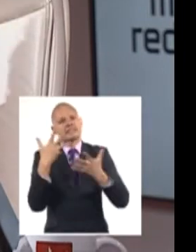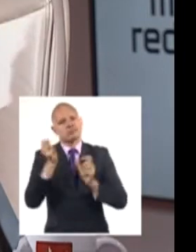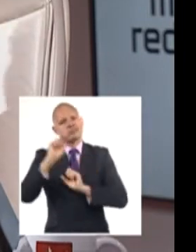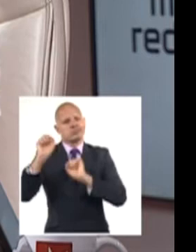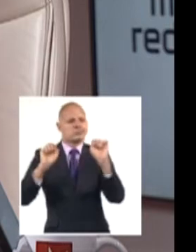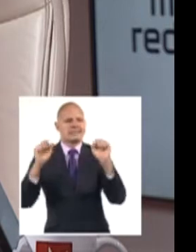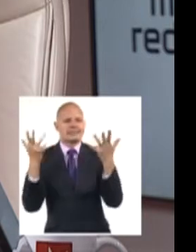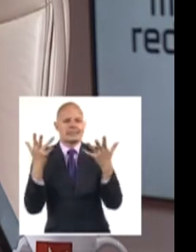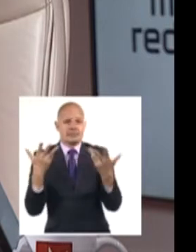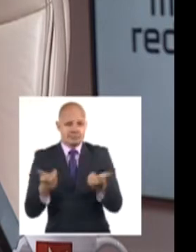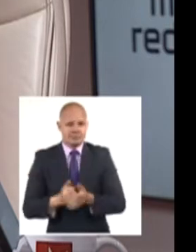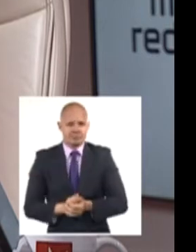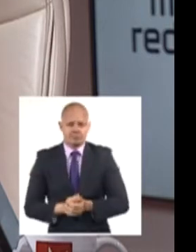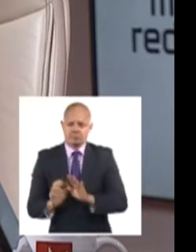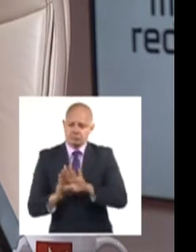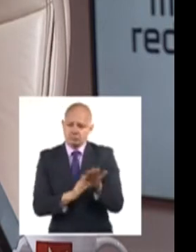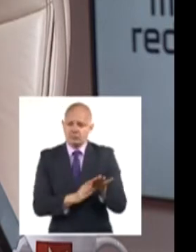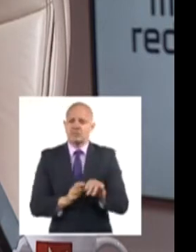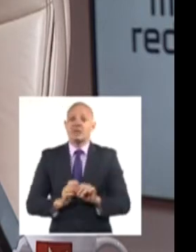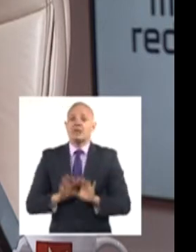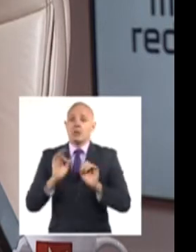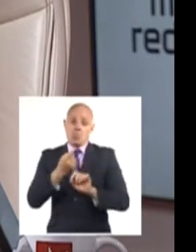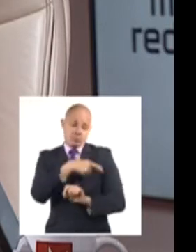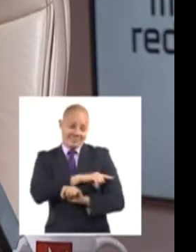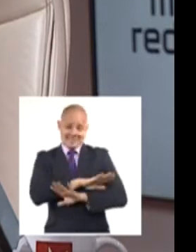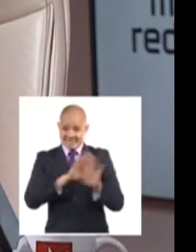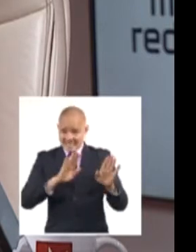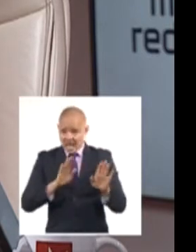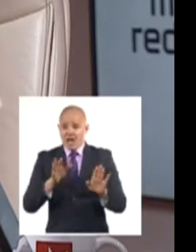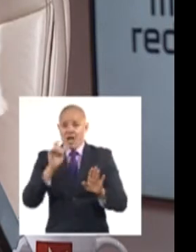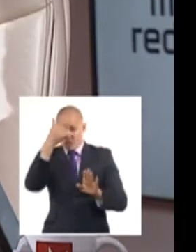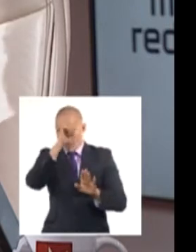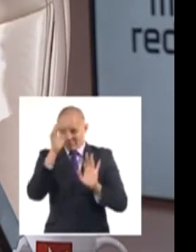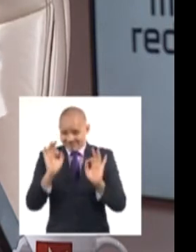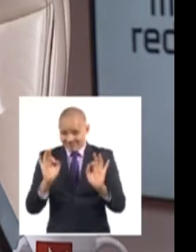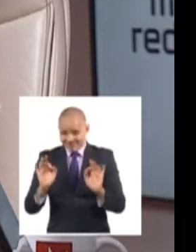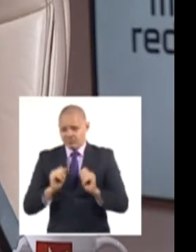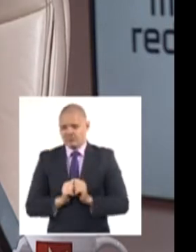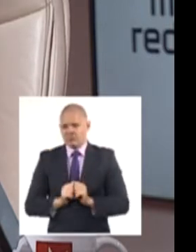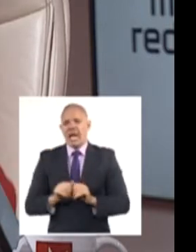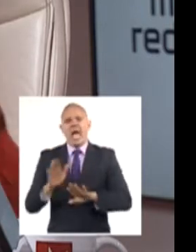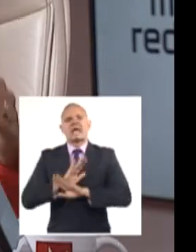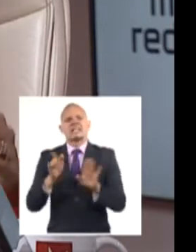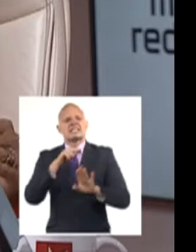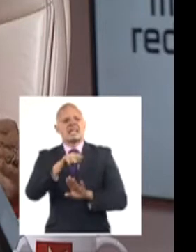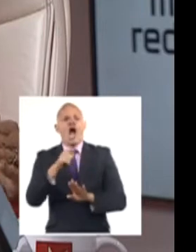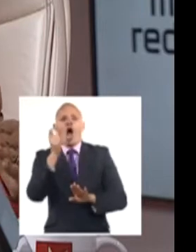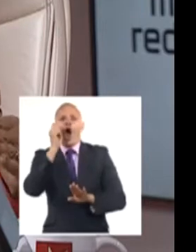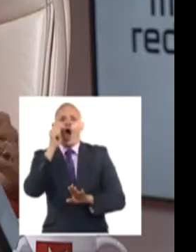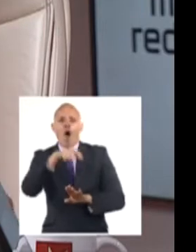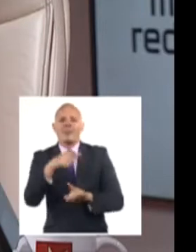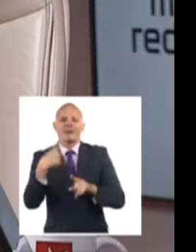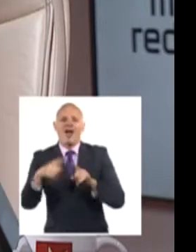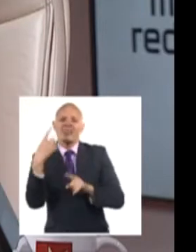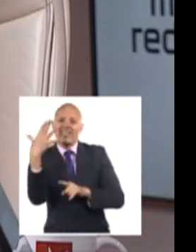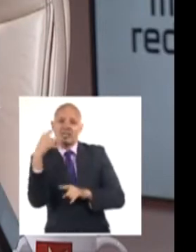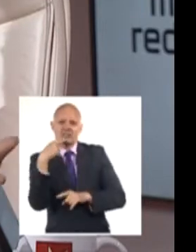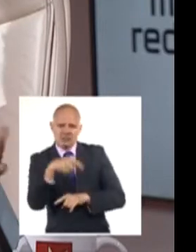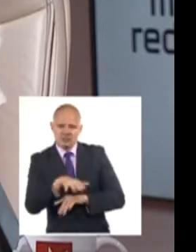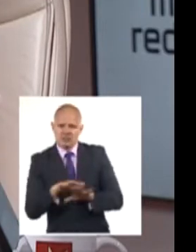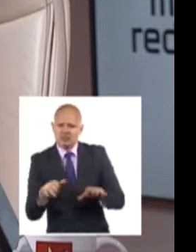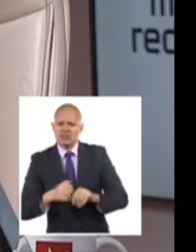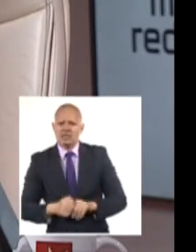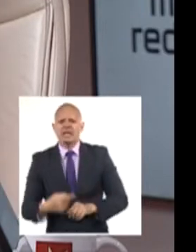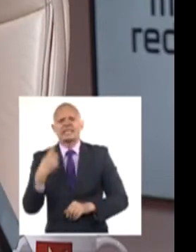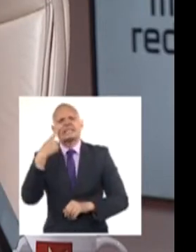que al conocerse los resultados electorales ese propio domingo el candidato de la derecha a gutiérrez dijo que la causa va su candidatura a la